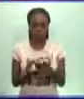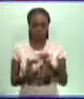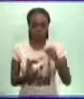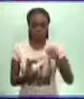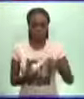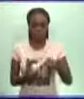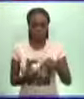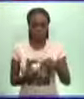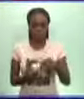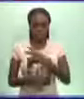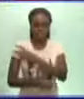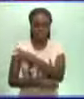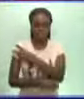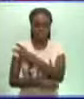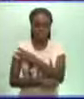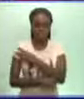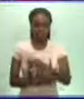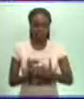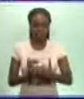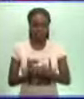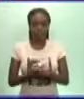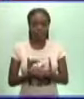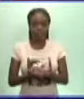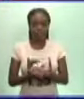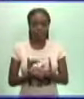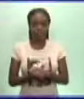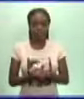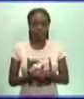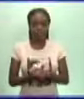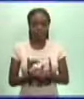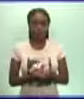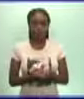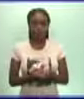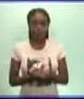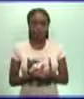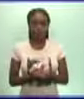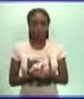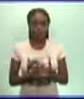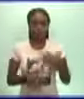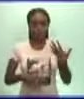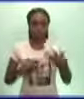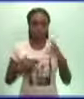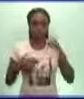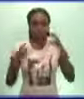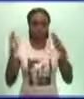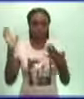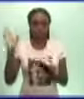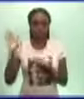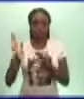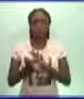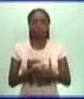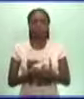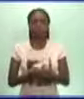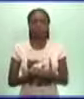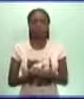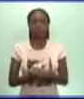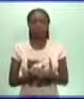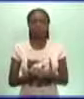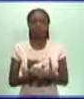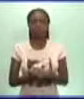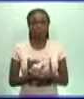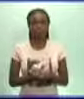nivel educativo secundaria básica. Te pido extraigas del texto la primera oración